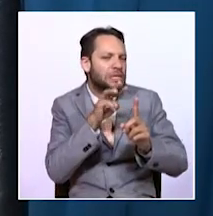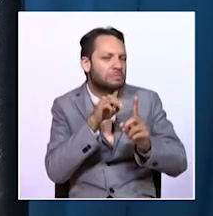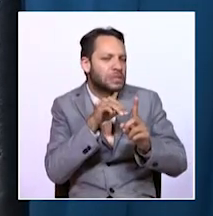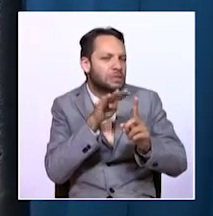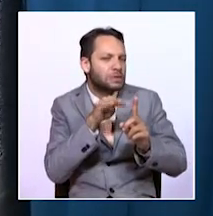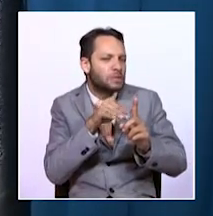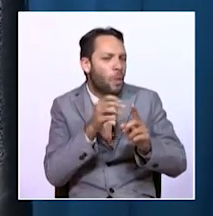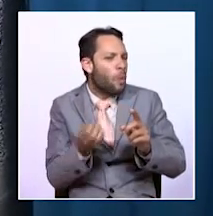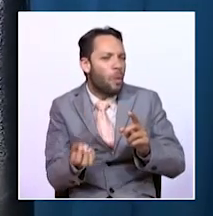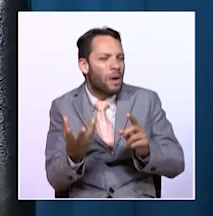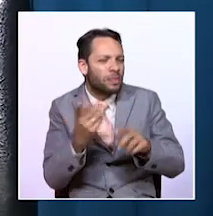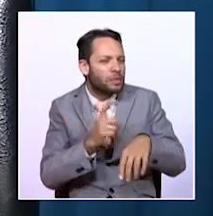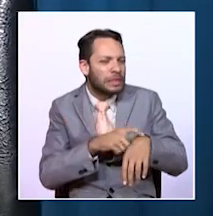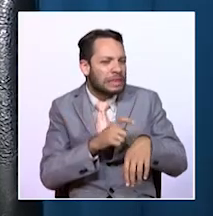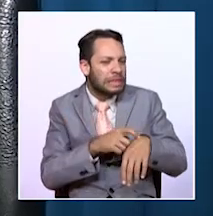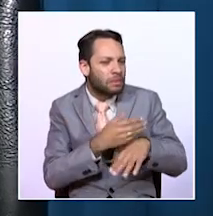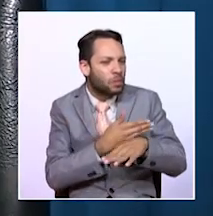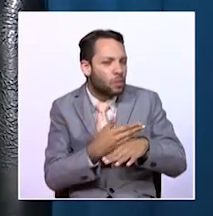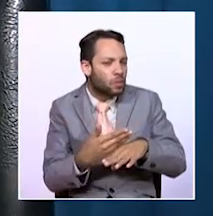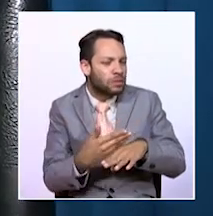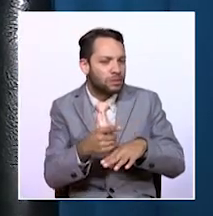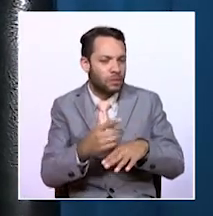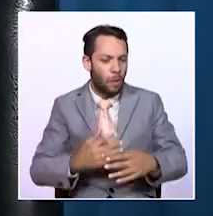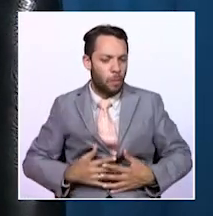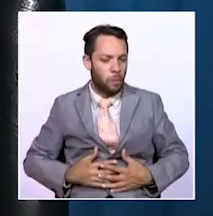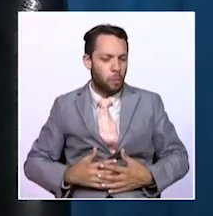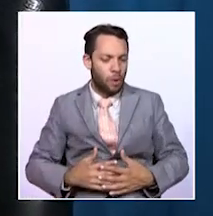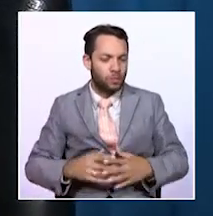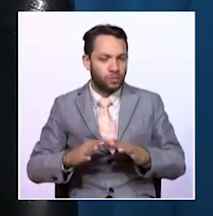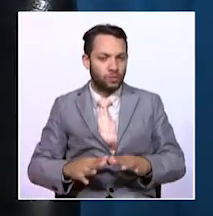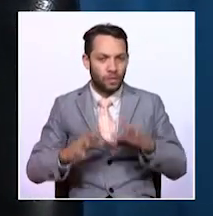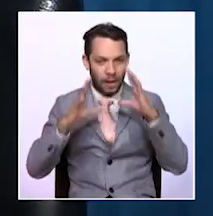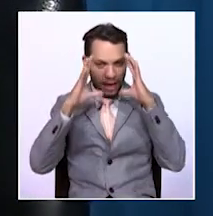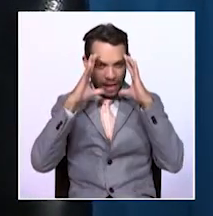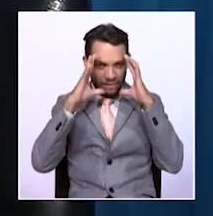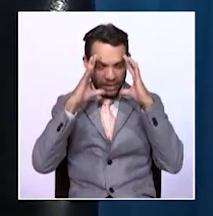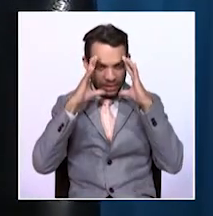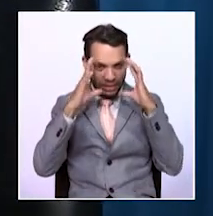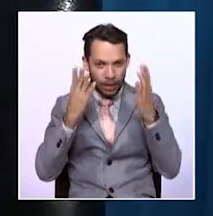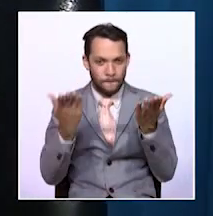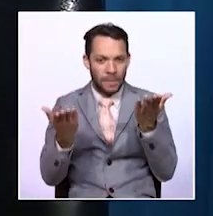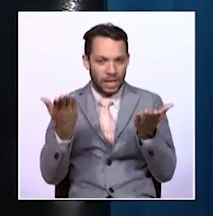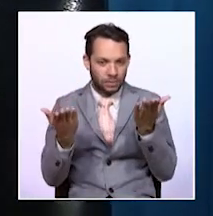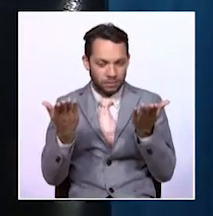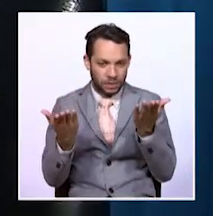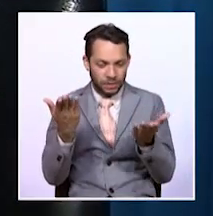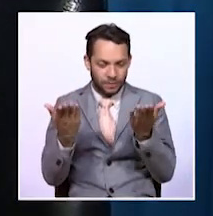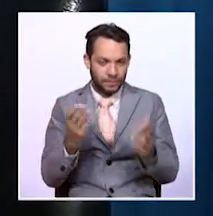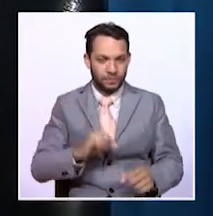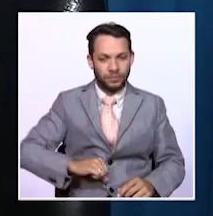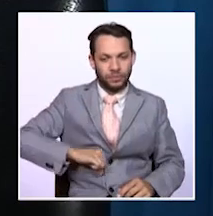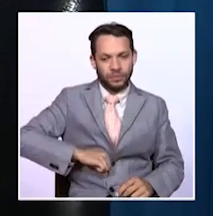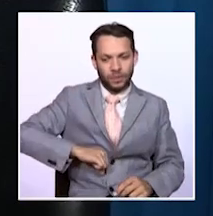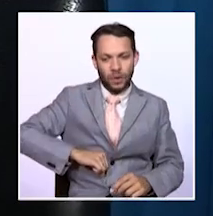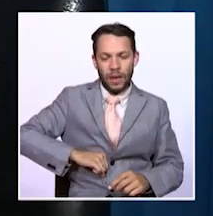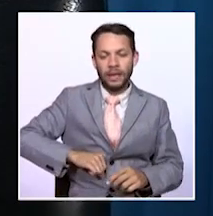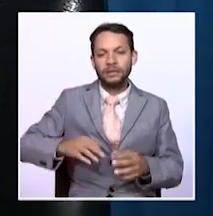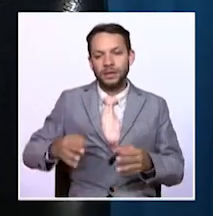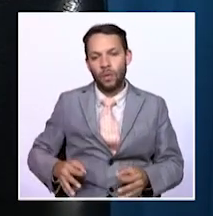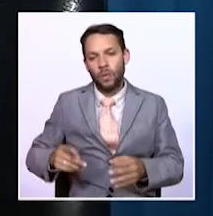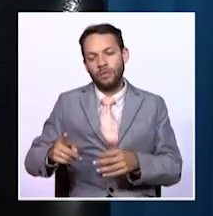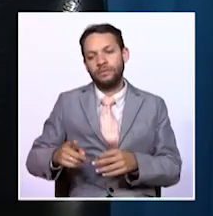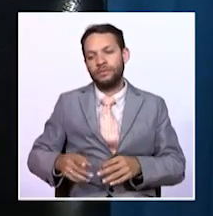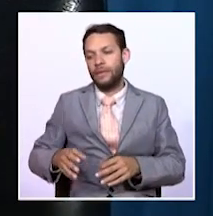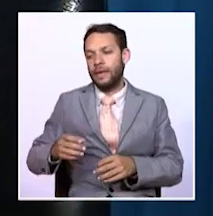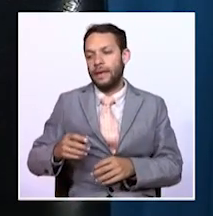diámetros y de los perímetros, tanto del abdomen como de la cabeza, qué edad tiene el bebé al momento de la ecografía. Pero tenemos